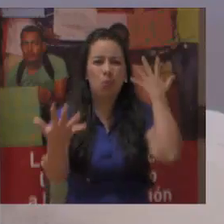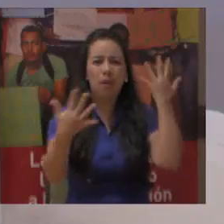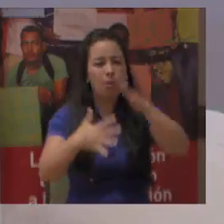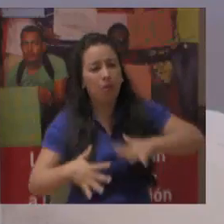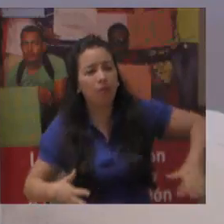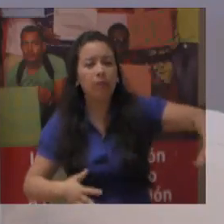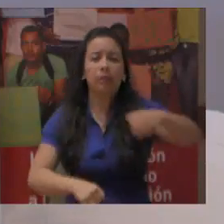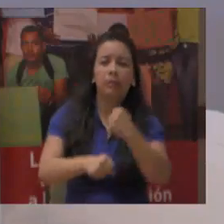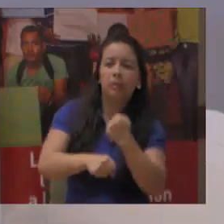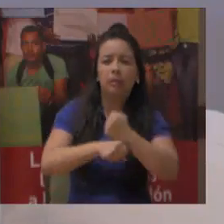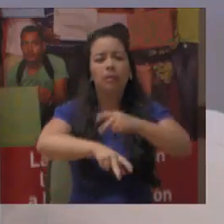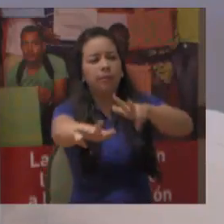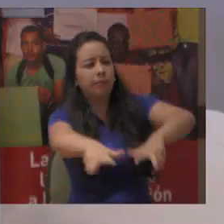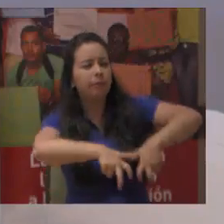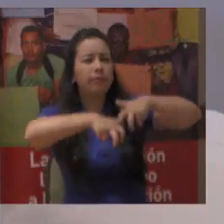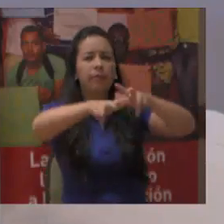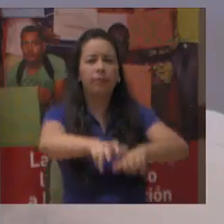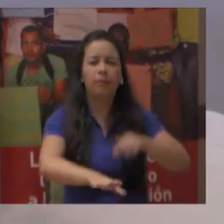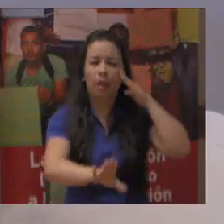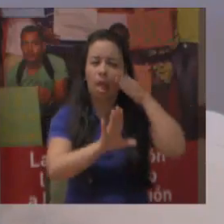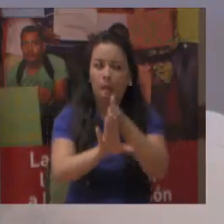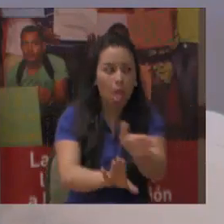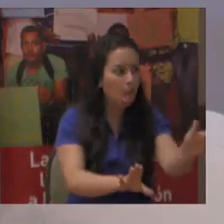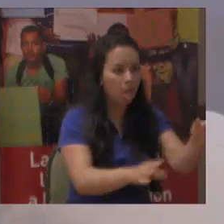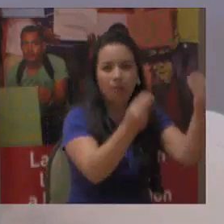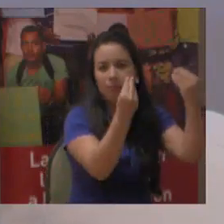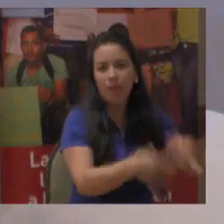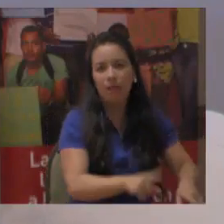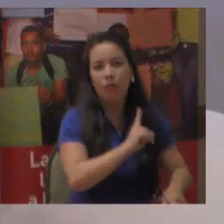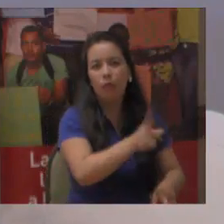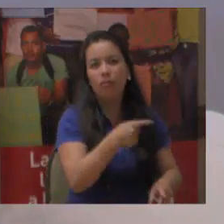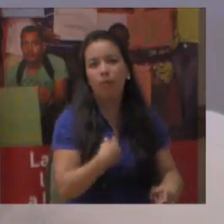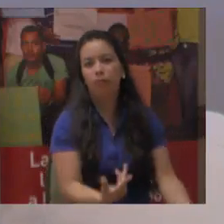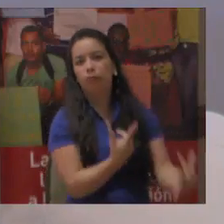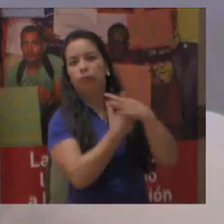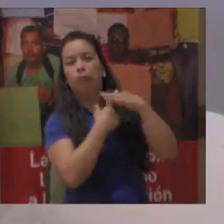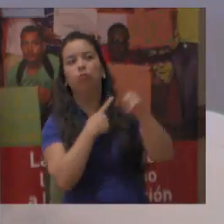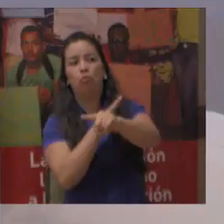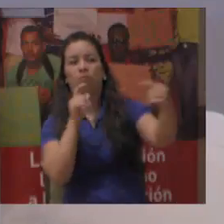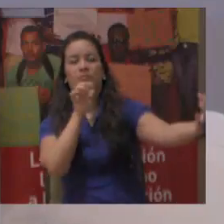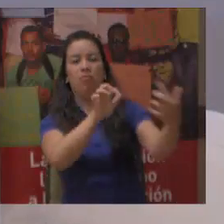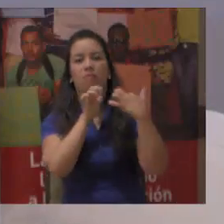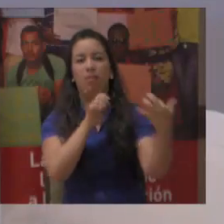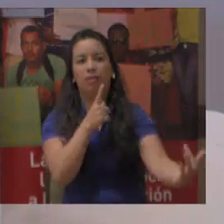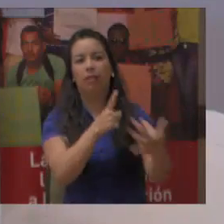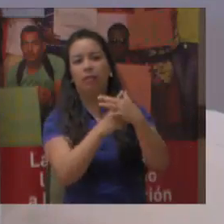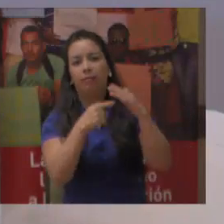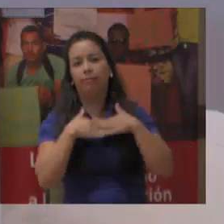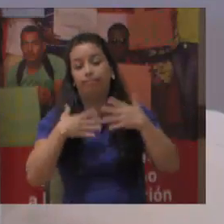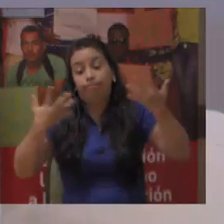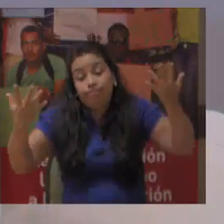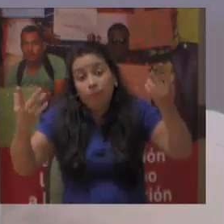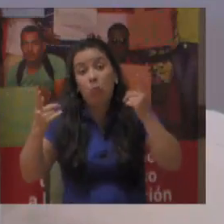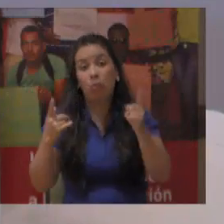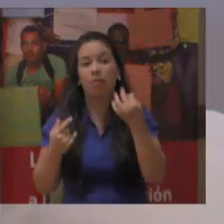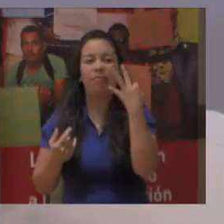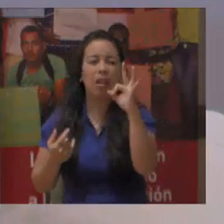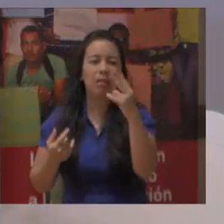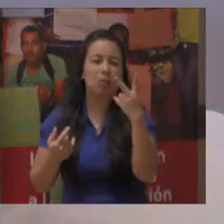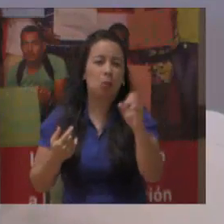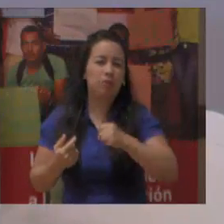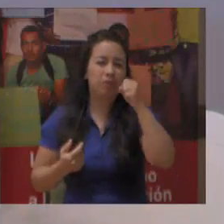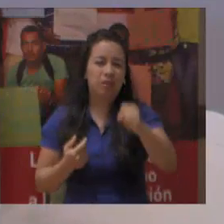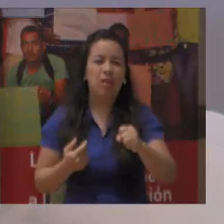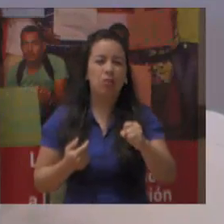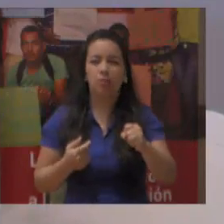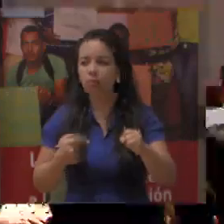oportunidad de continuar con esa vocación agrícola, de continuar con esa vocación rural, porque muy probablemente a los 12 o 13 años algún grupo armado